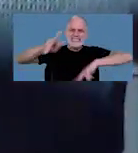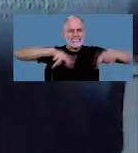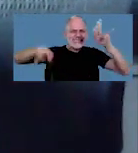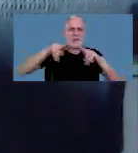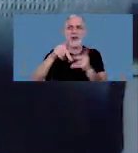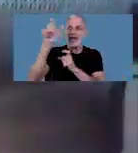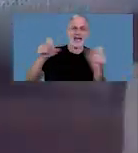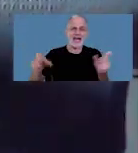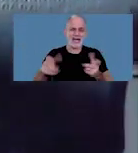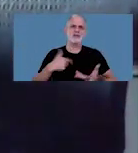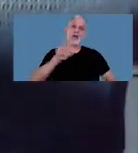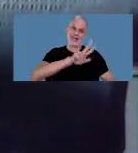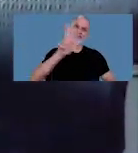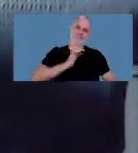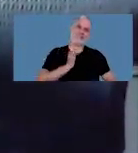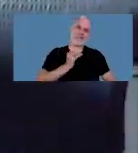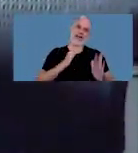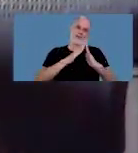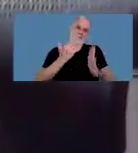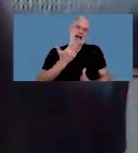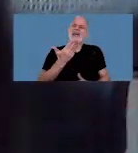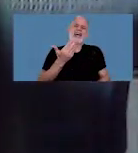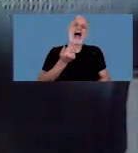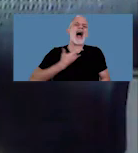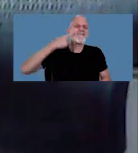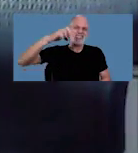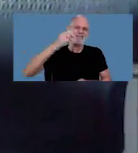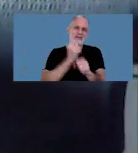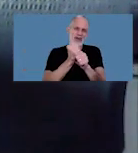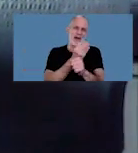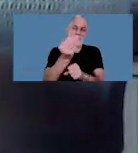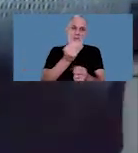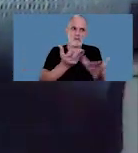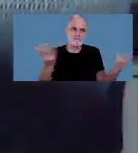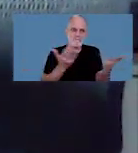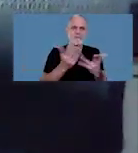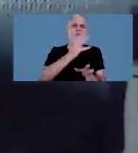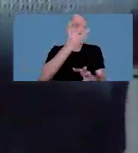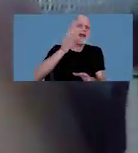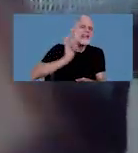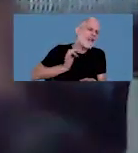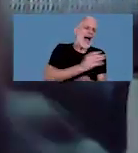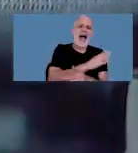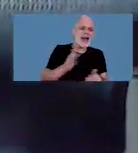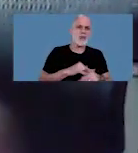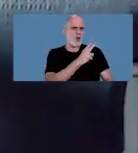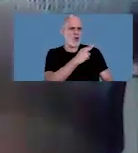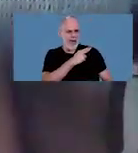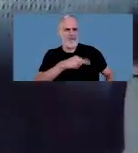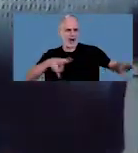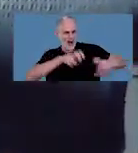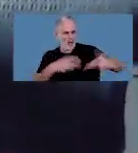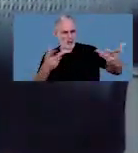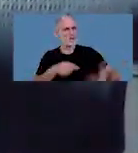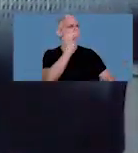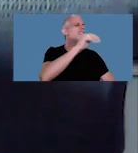gente que tuviera, yo tengo 33 años en la casa, ¿no? Pero busqué gente que tuviera, que exceden los 40 y que han sido jefes de recaudación, o sea,